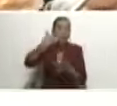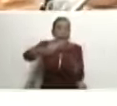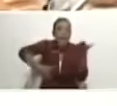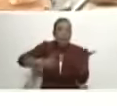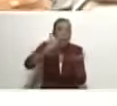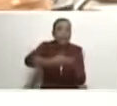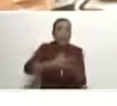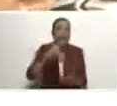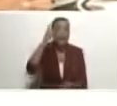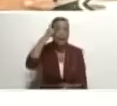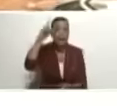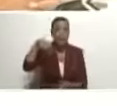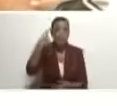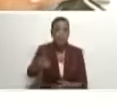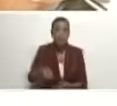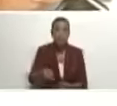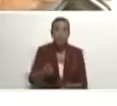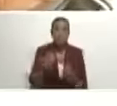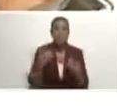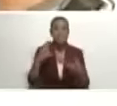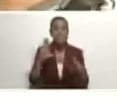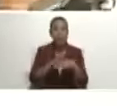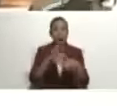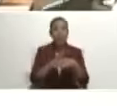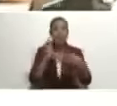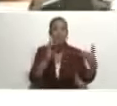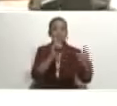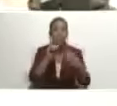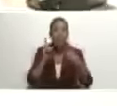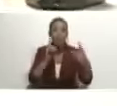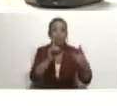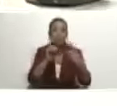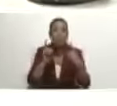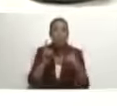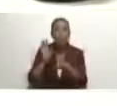El día de mañana ustedes van a debatir una solicitud